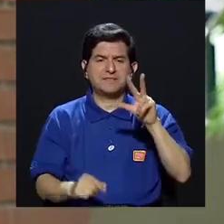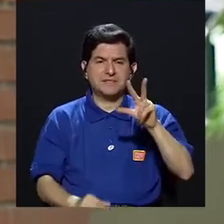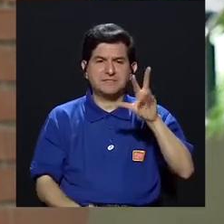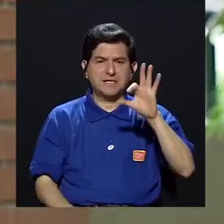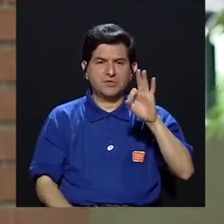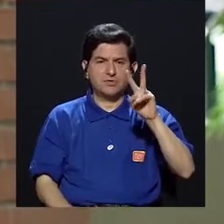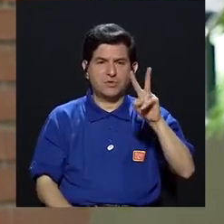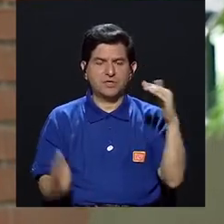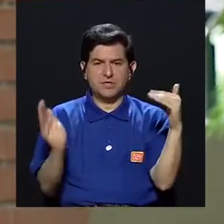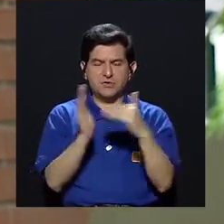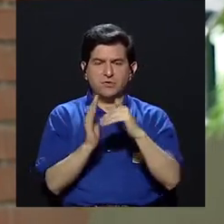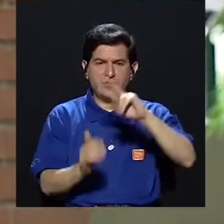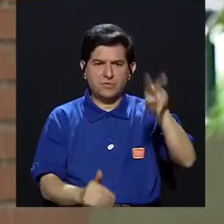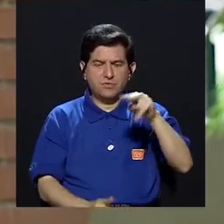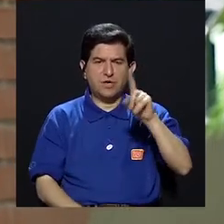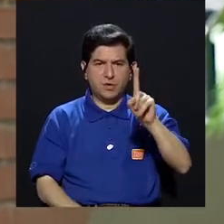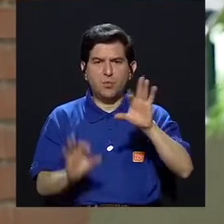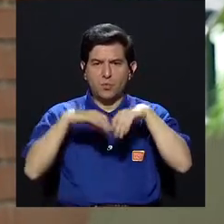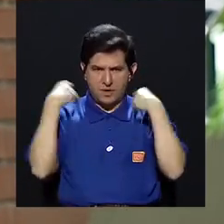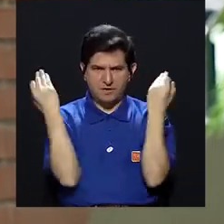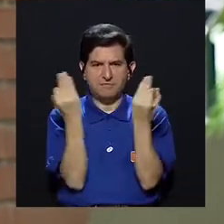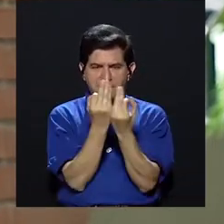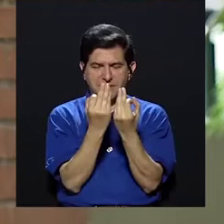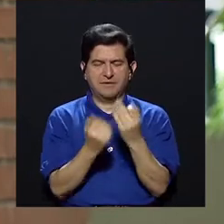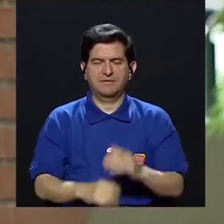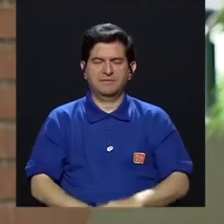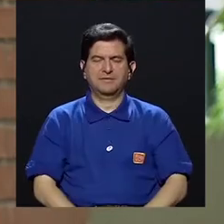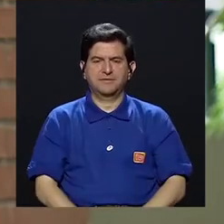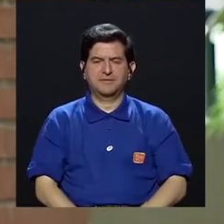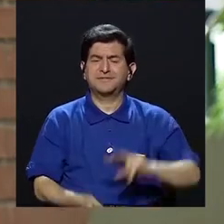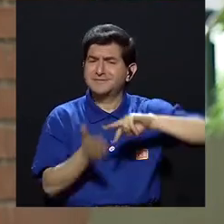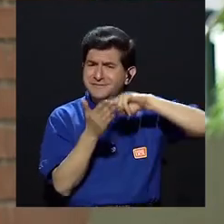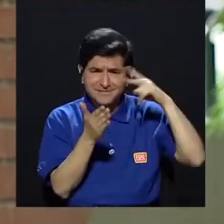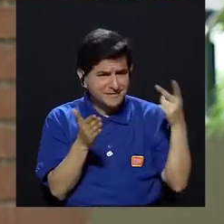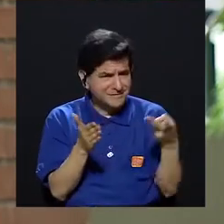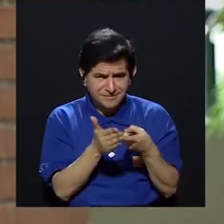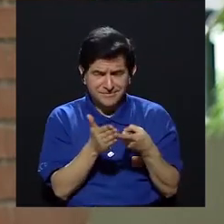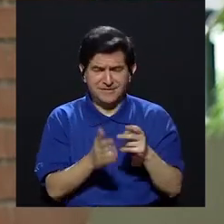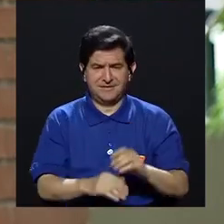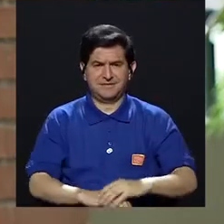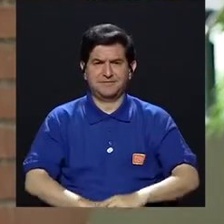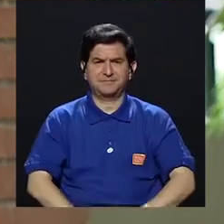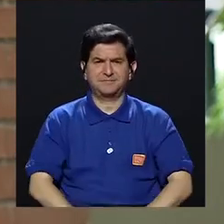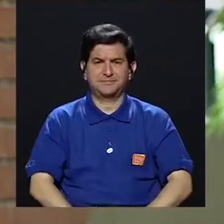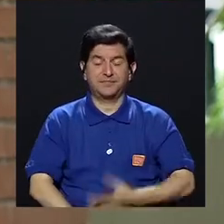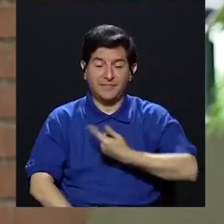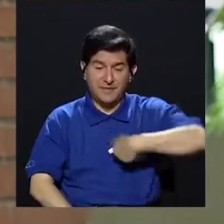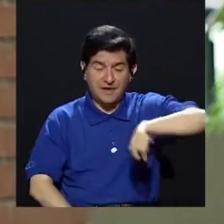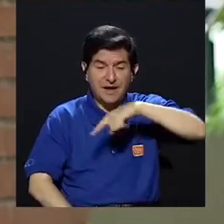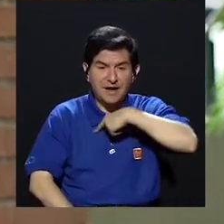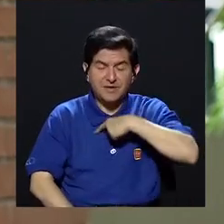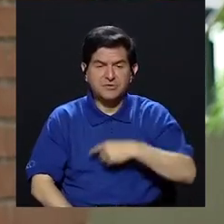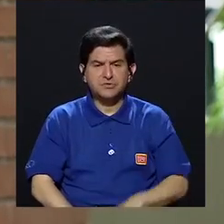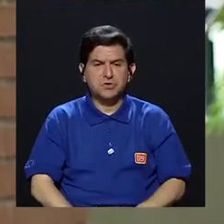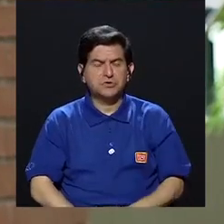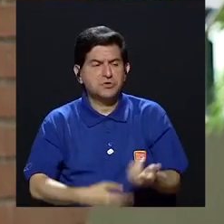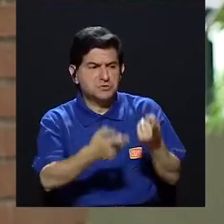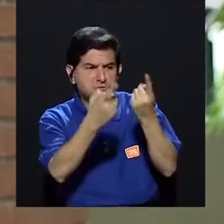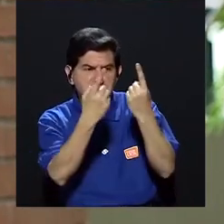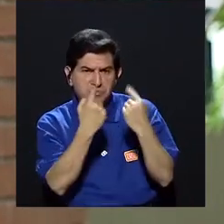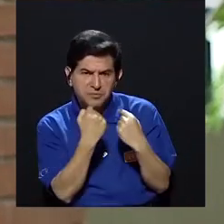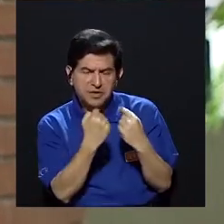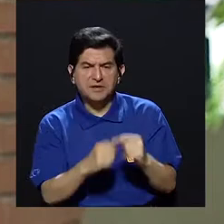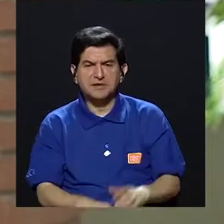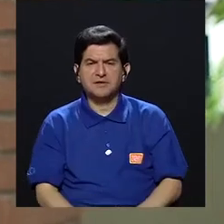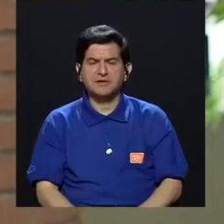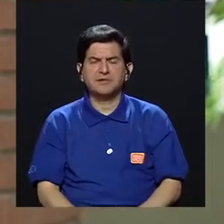392 mil colones por familia, ¿verdad? Eso quiere decir que a nosotros se nos acercan